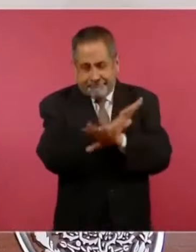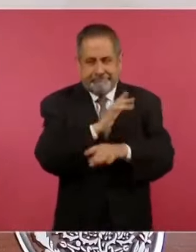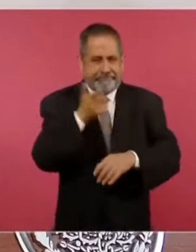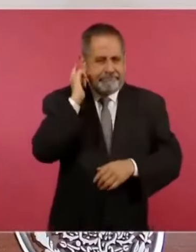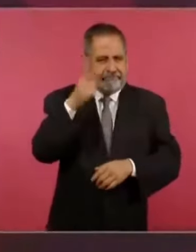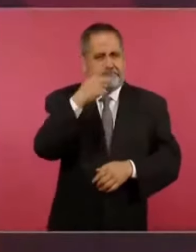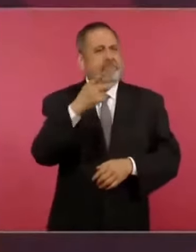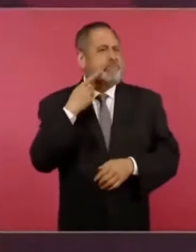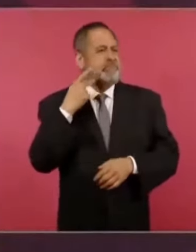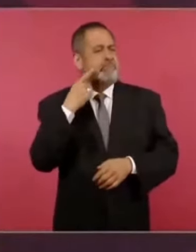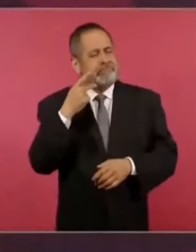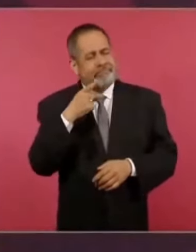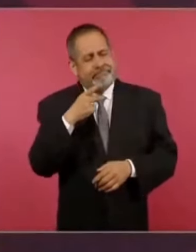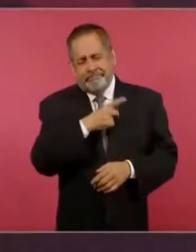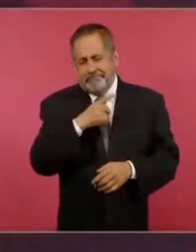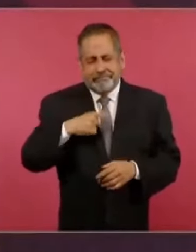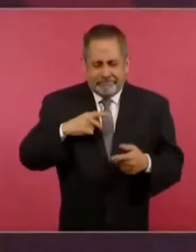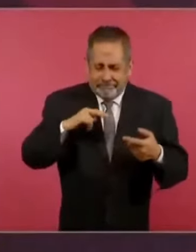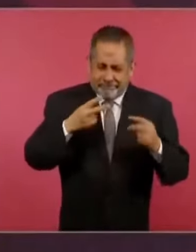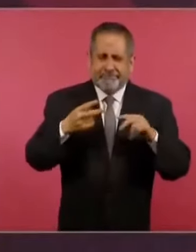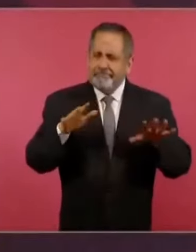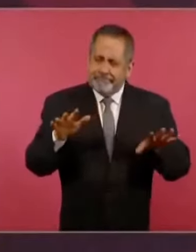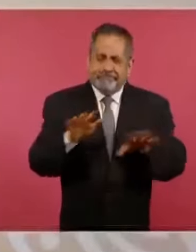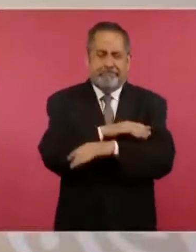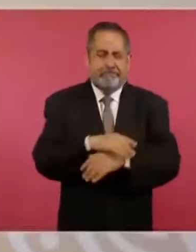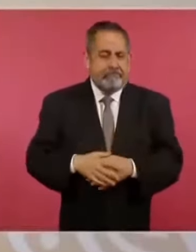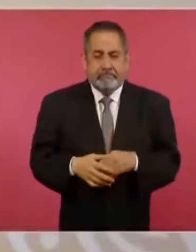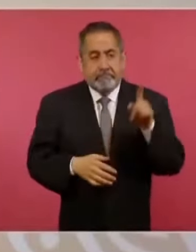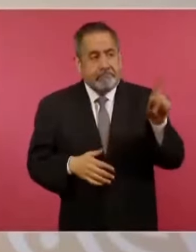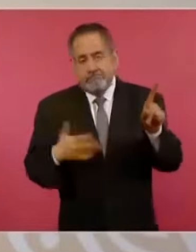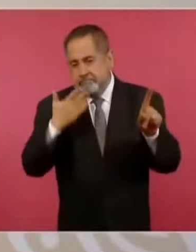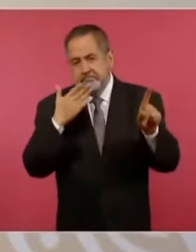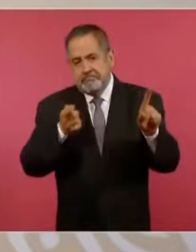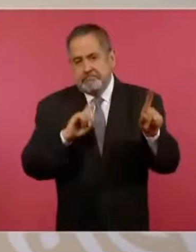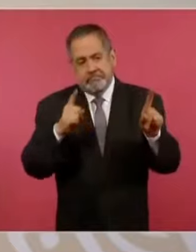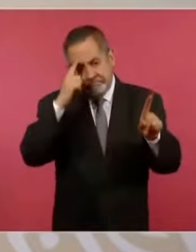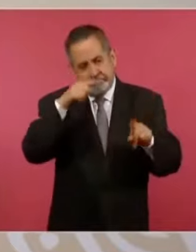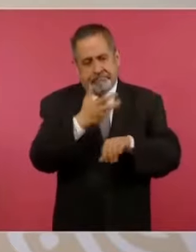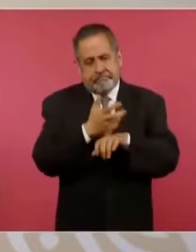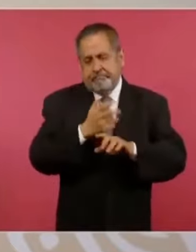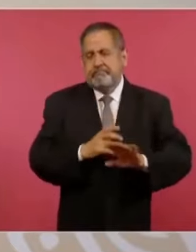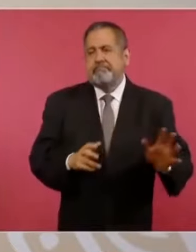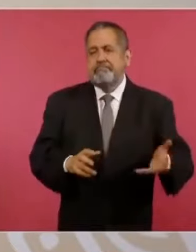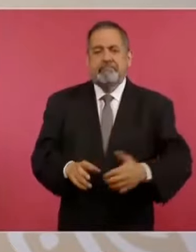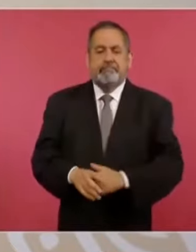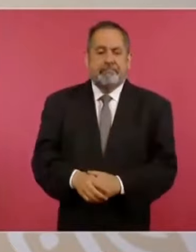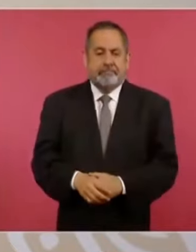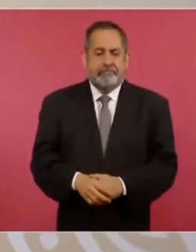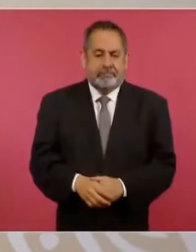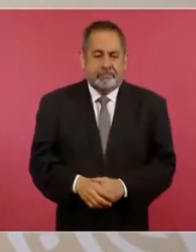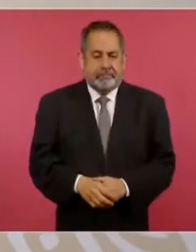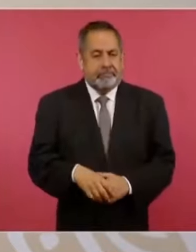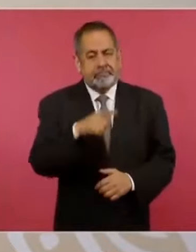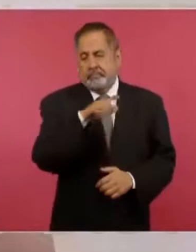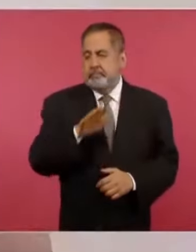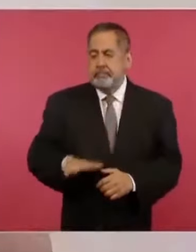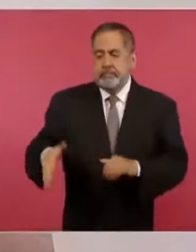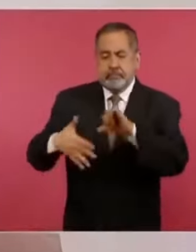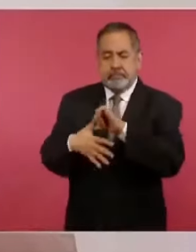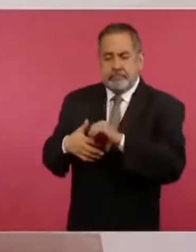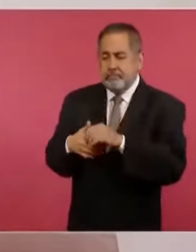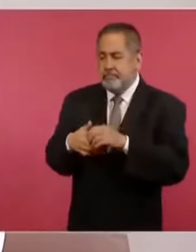esa política exterior, porque no les hace bien. Bueno, no le hace bien a los pueblos,